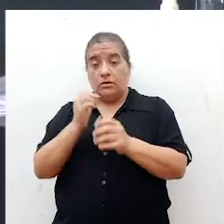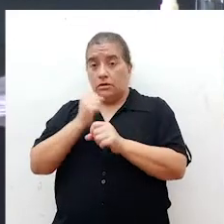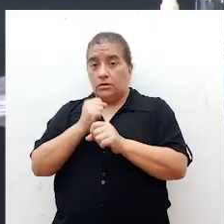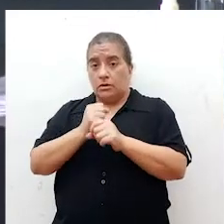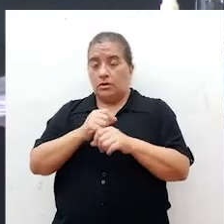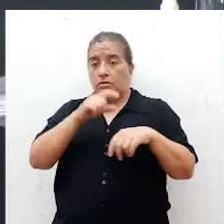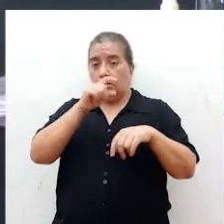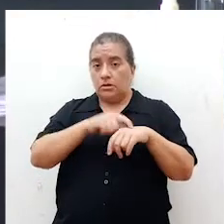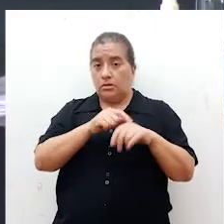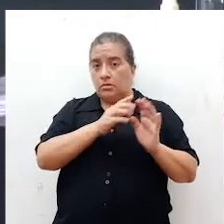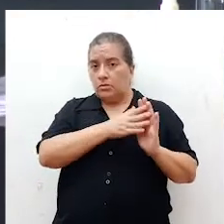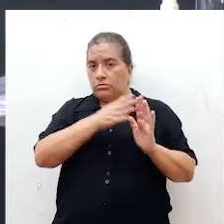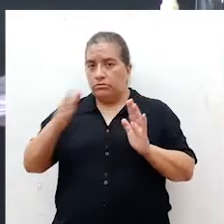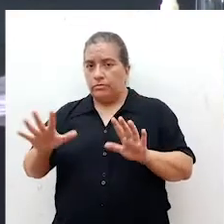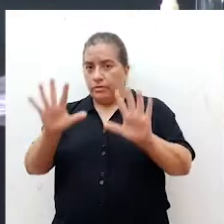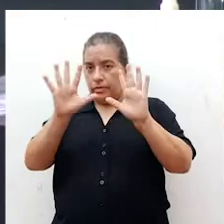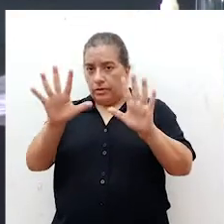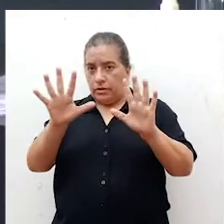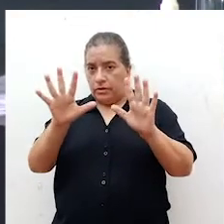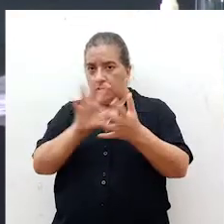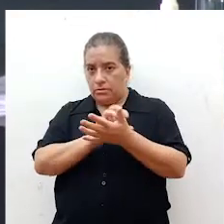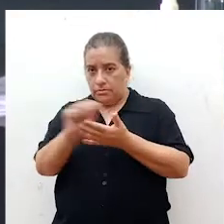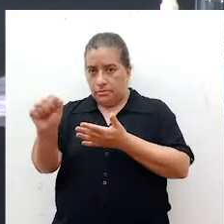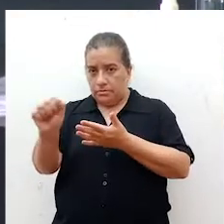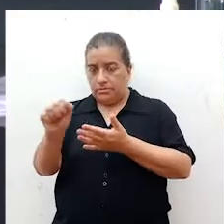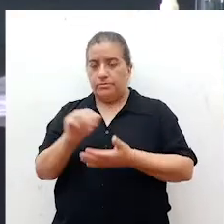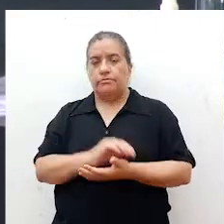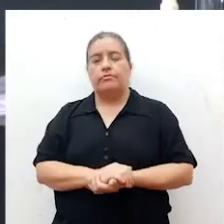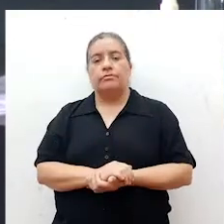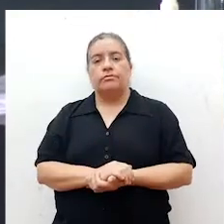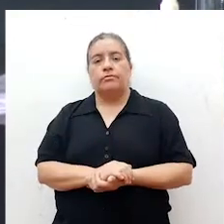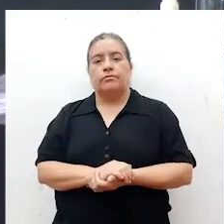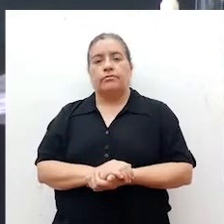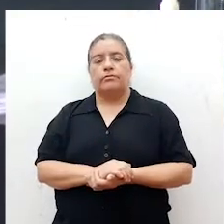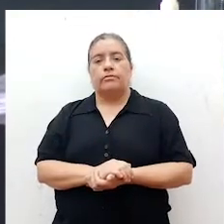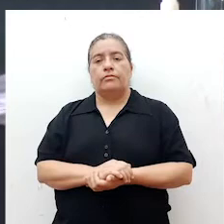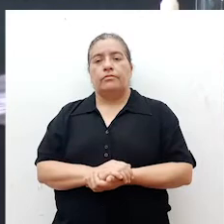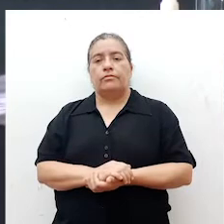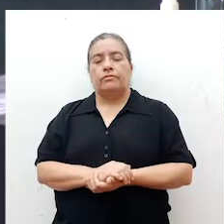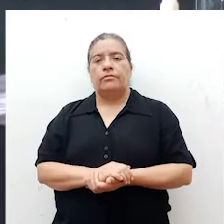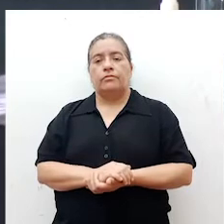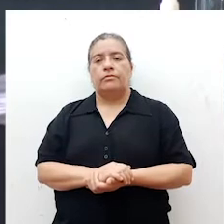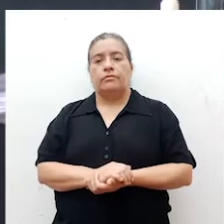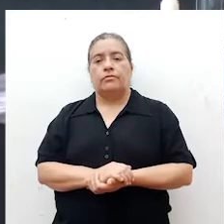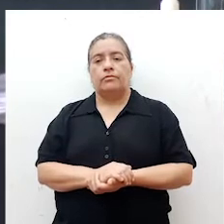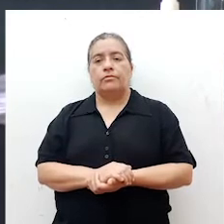reuniones que ha realizado la Defensoría del Pueblo a lo largo de estos 10 meses.